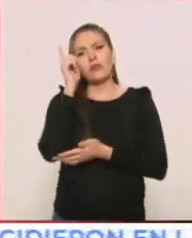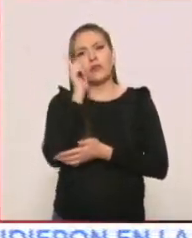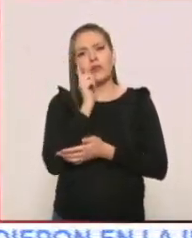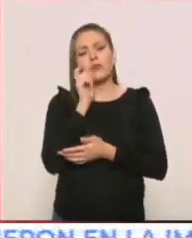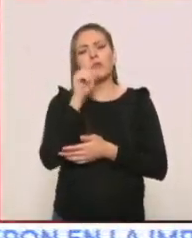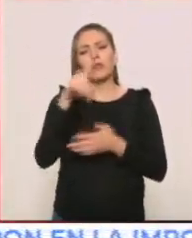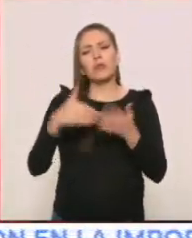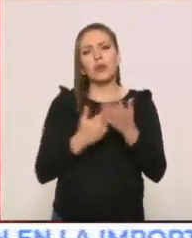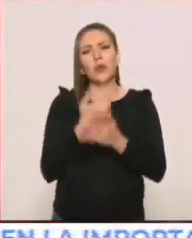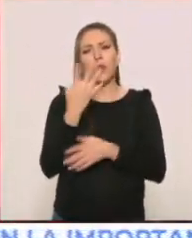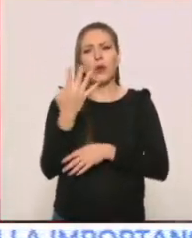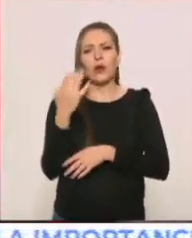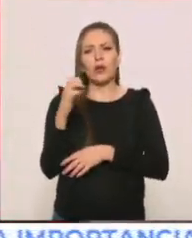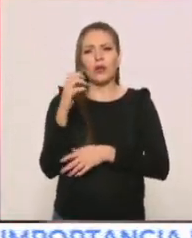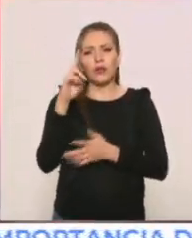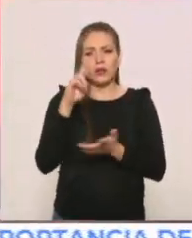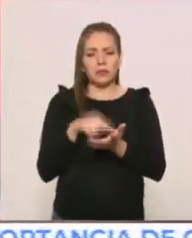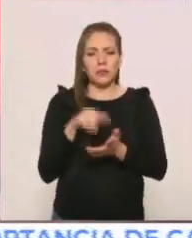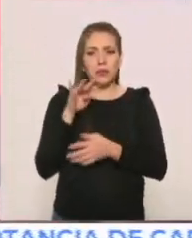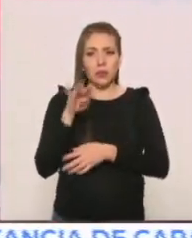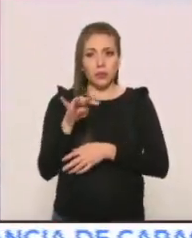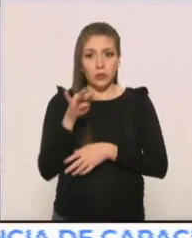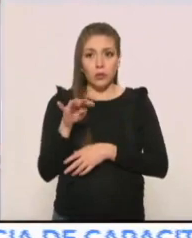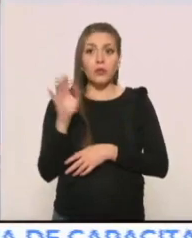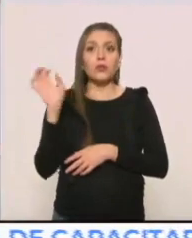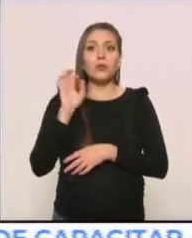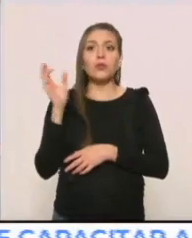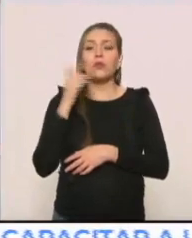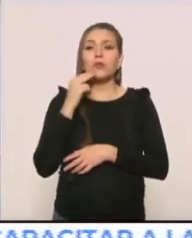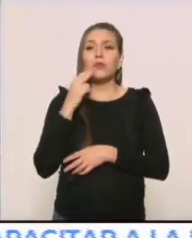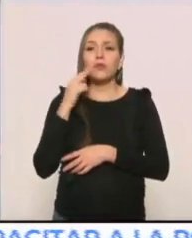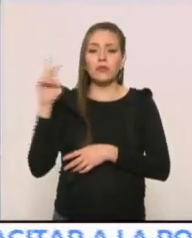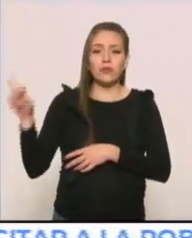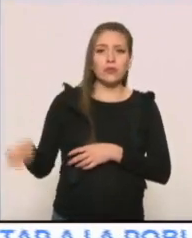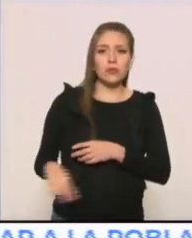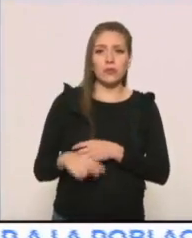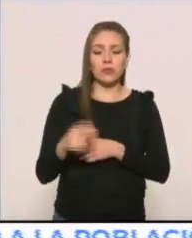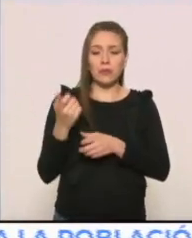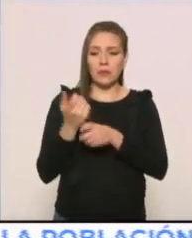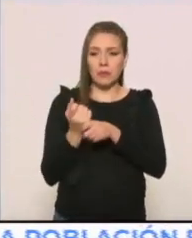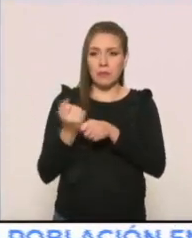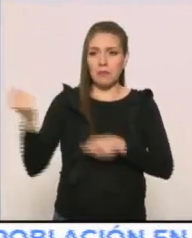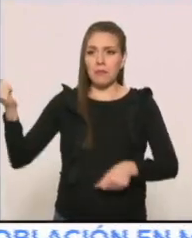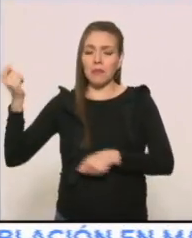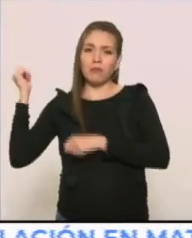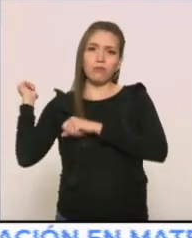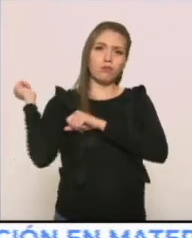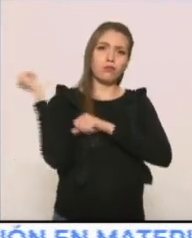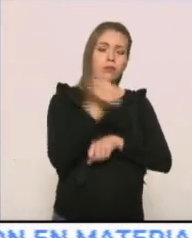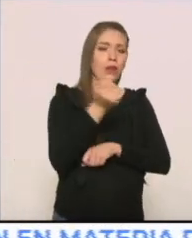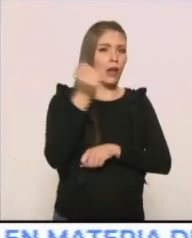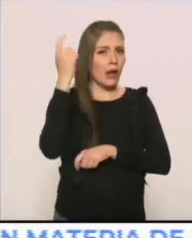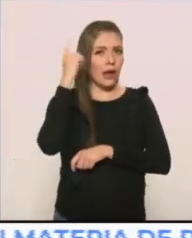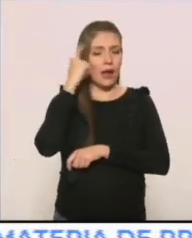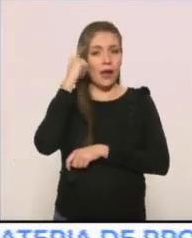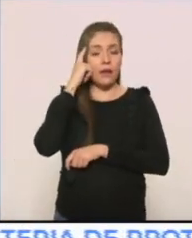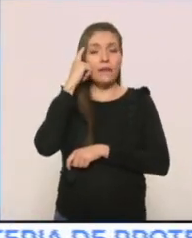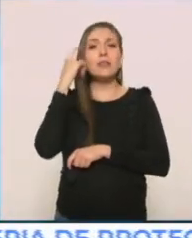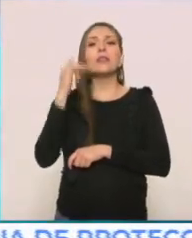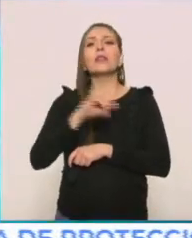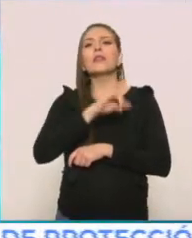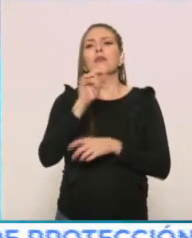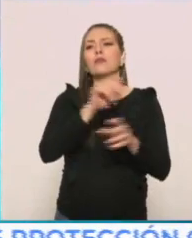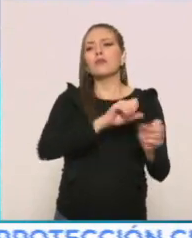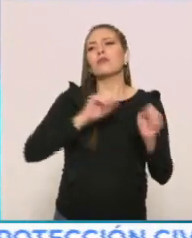de enero de 2019, cuando Juan Carlos se le acercó con un bat, la golpeó en la cabeza y luego la llevó a un armario donde la